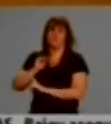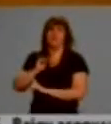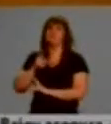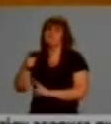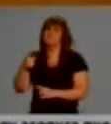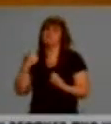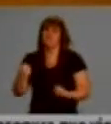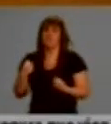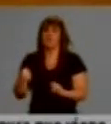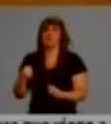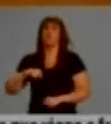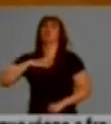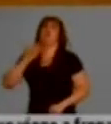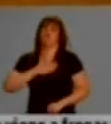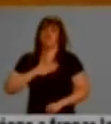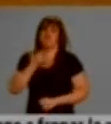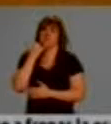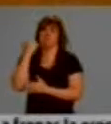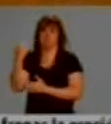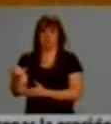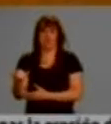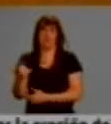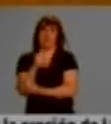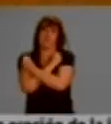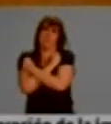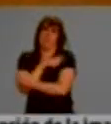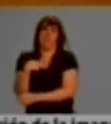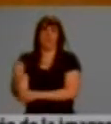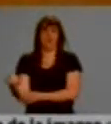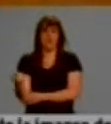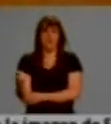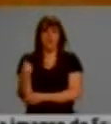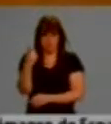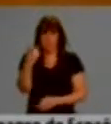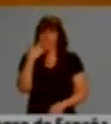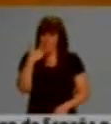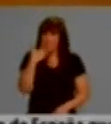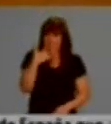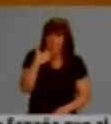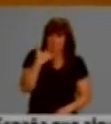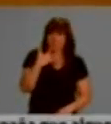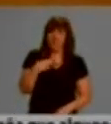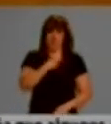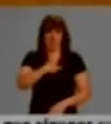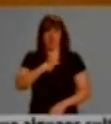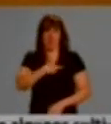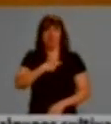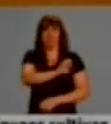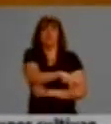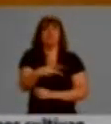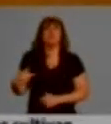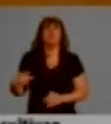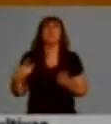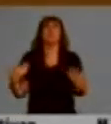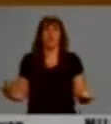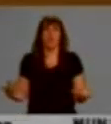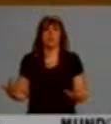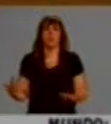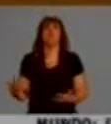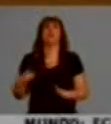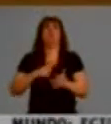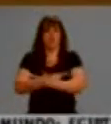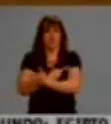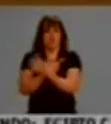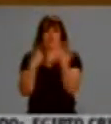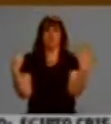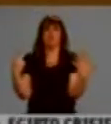sé fuerte, mañana te llamaré? Un abrazo. ¿Tenía usted conocimiento de la comisión rogatoria? Décimo